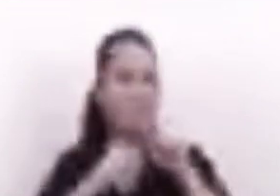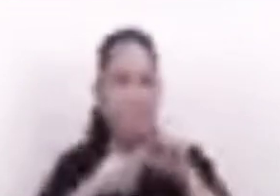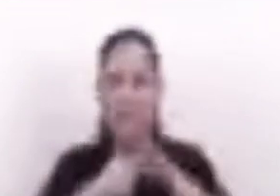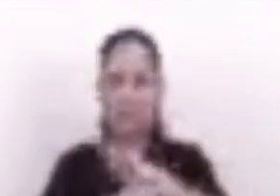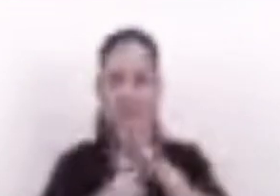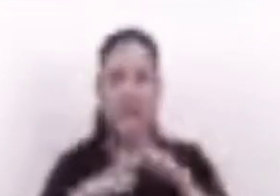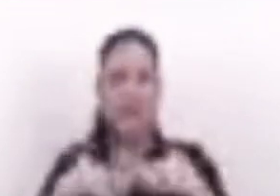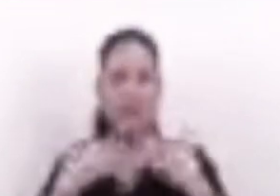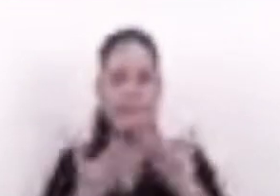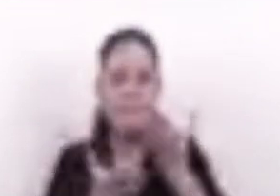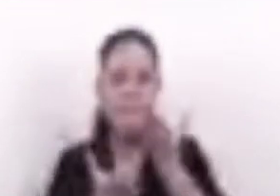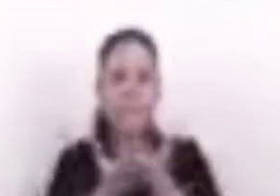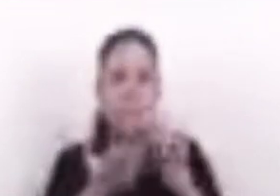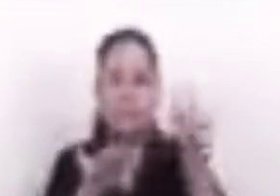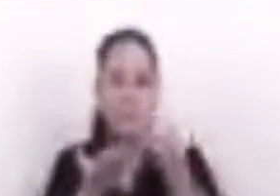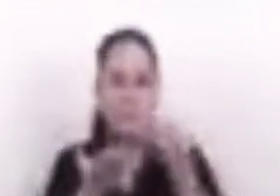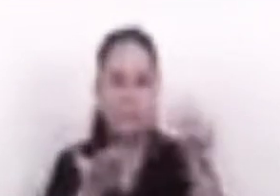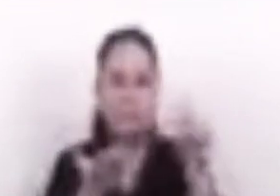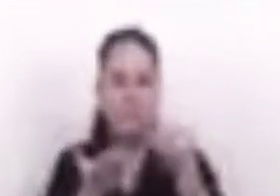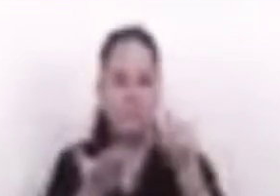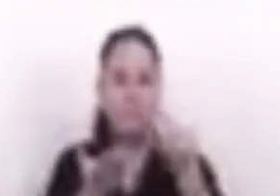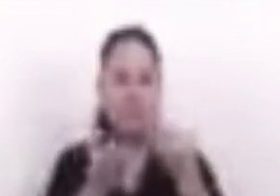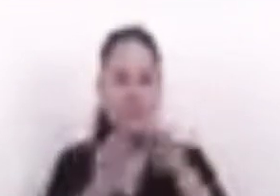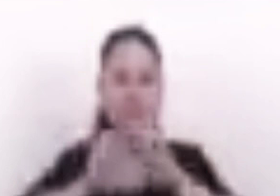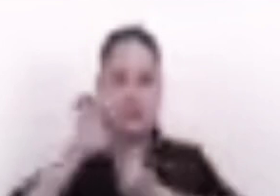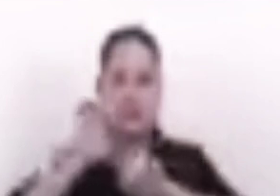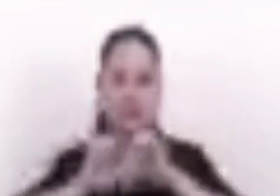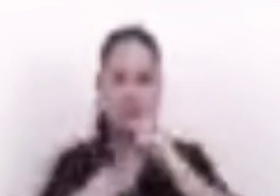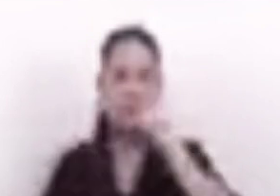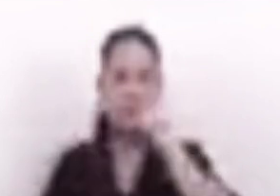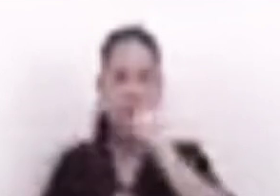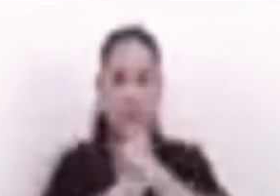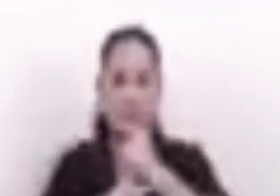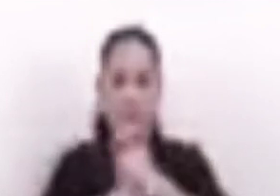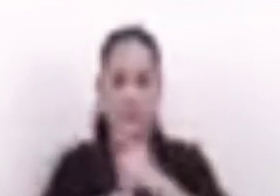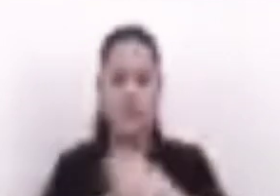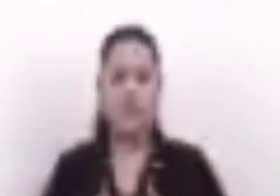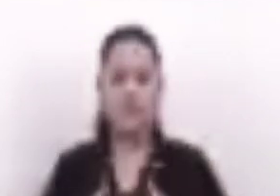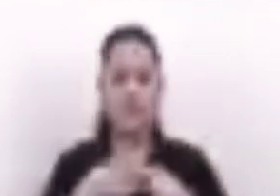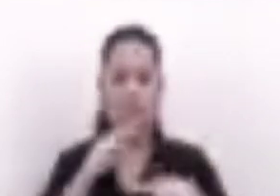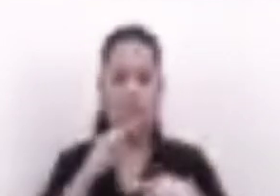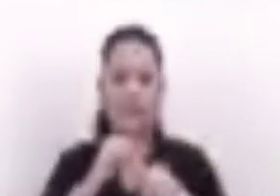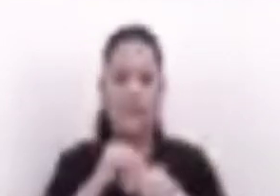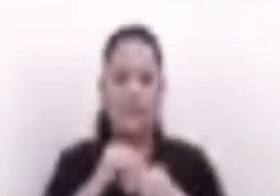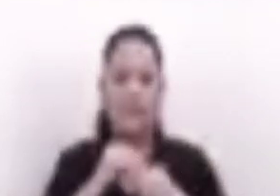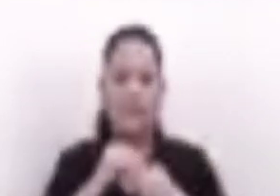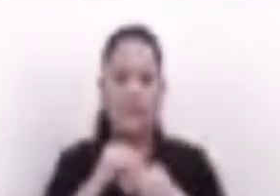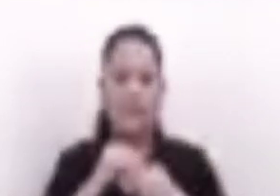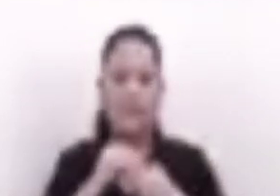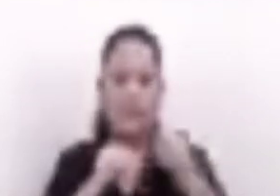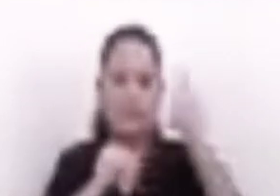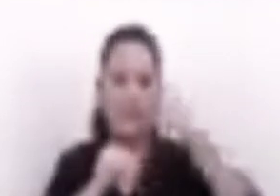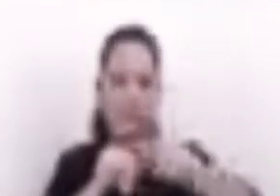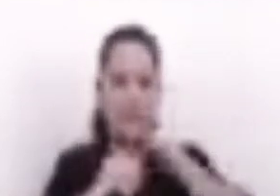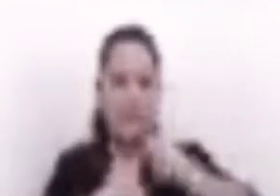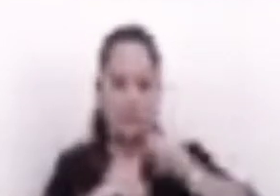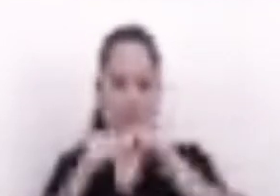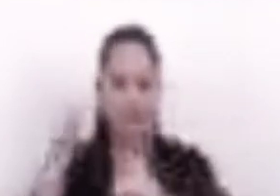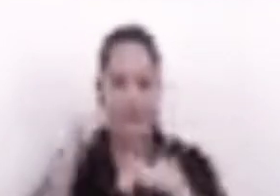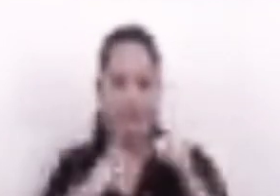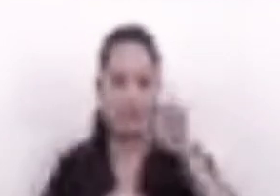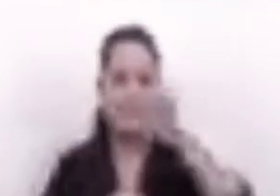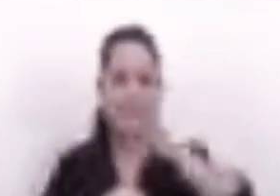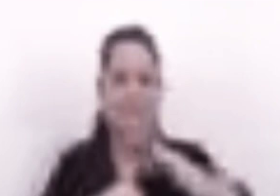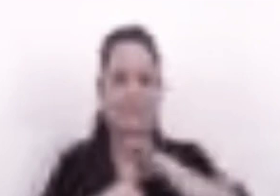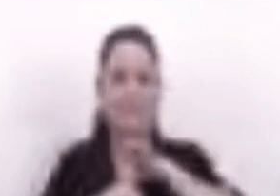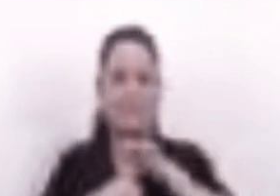para hacer las pruebas necesarias y la auditoría apropiada. Además, se le manda al Tribunal Supremo